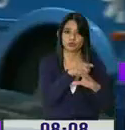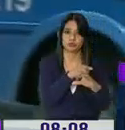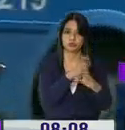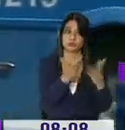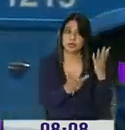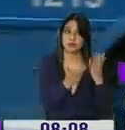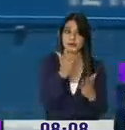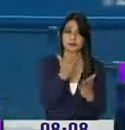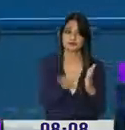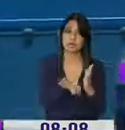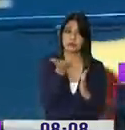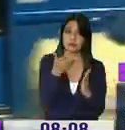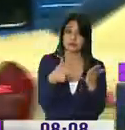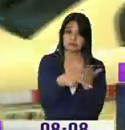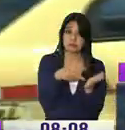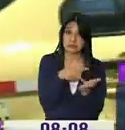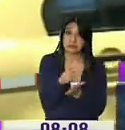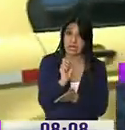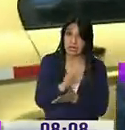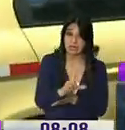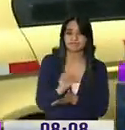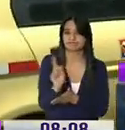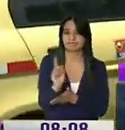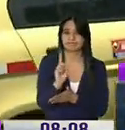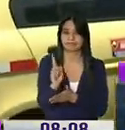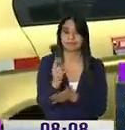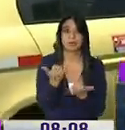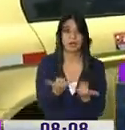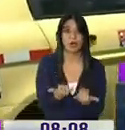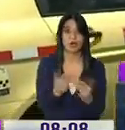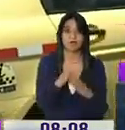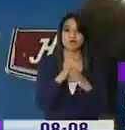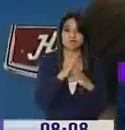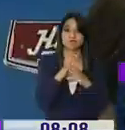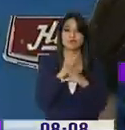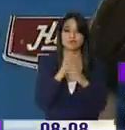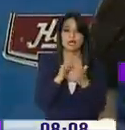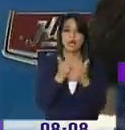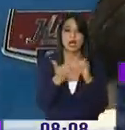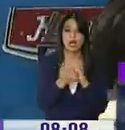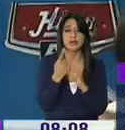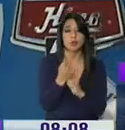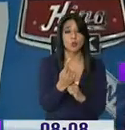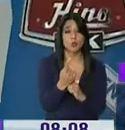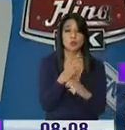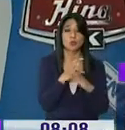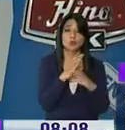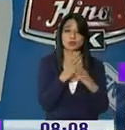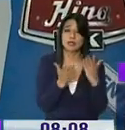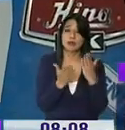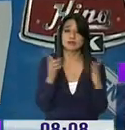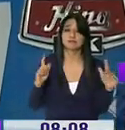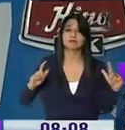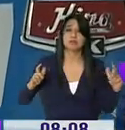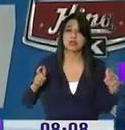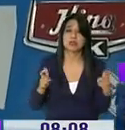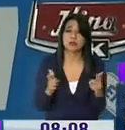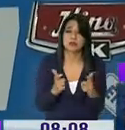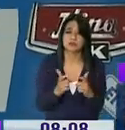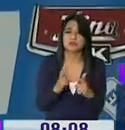público incremente el valor del pasaje, pese a que la capacidad de cada unidad podrá, en el mejor de los escenarios, ser únicamente